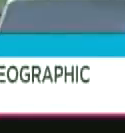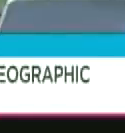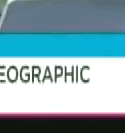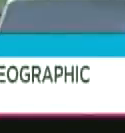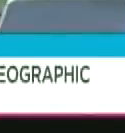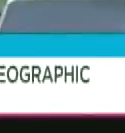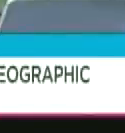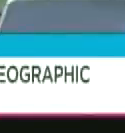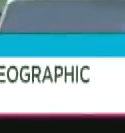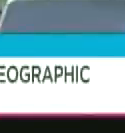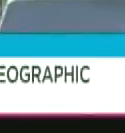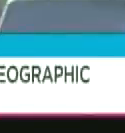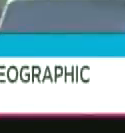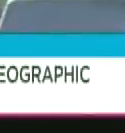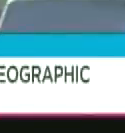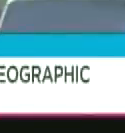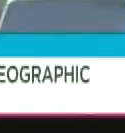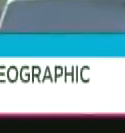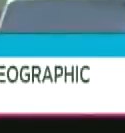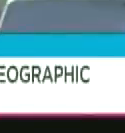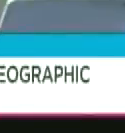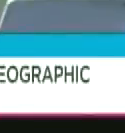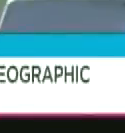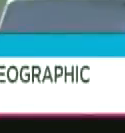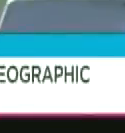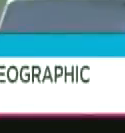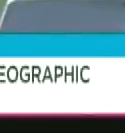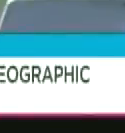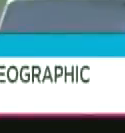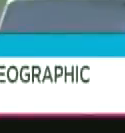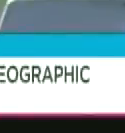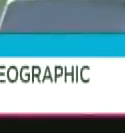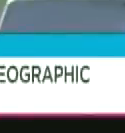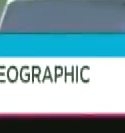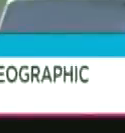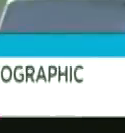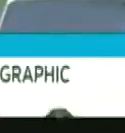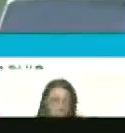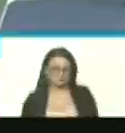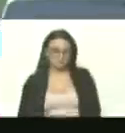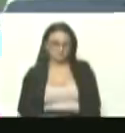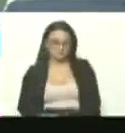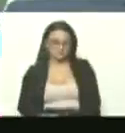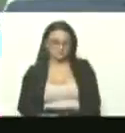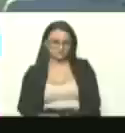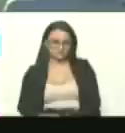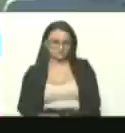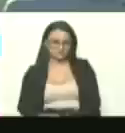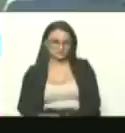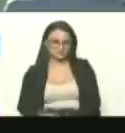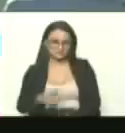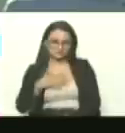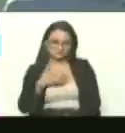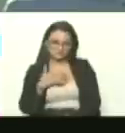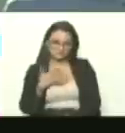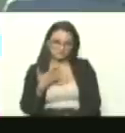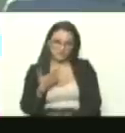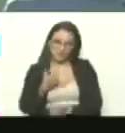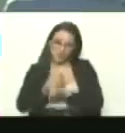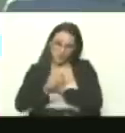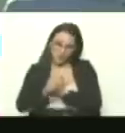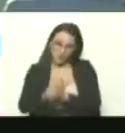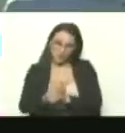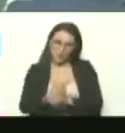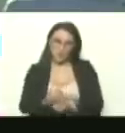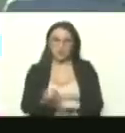ese trabajo, que a veces se hace anónimo, humilde, pero muy sentido, con pasión,